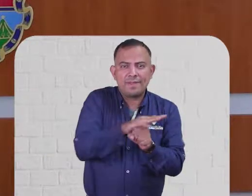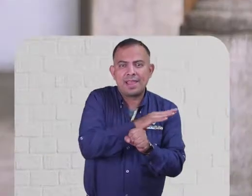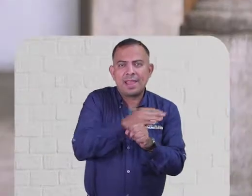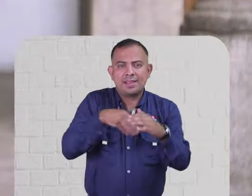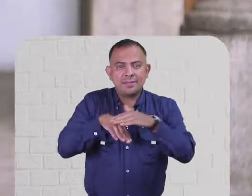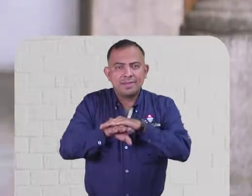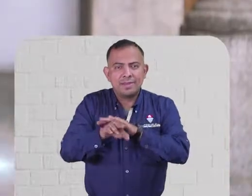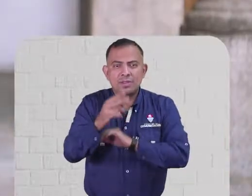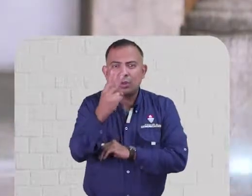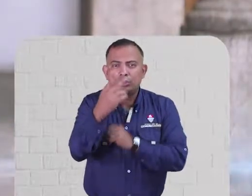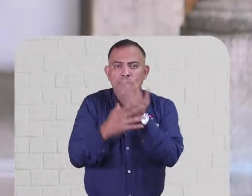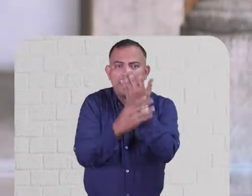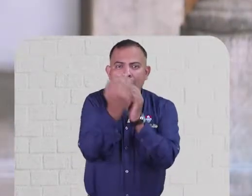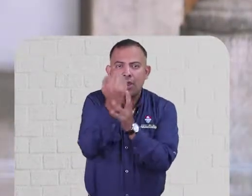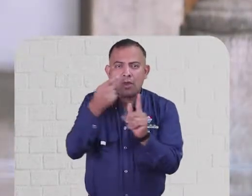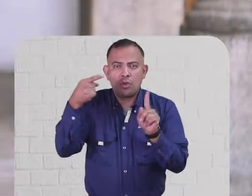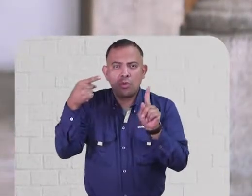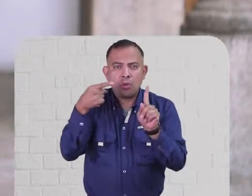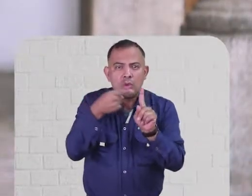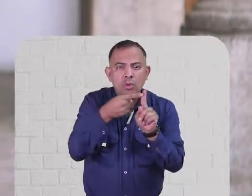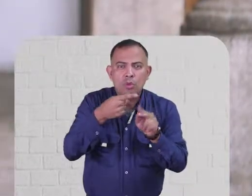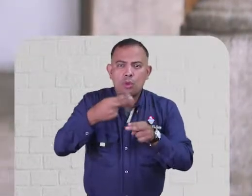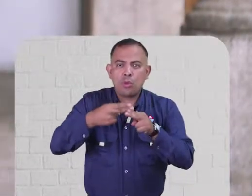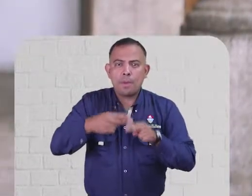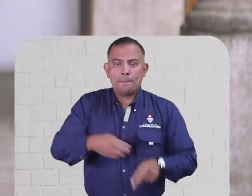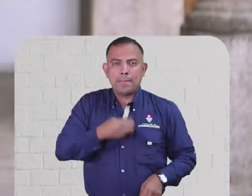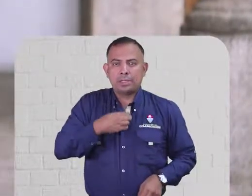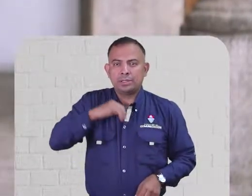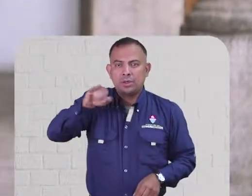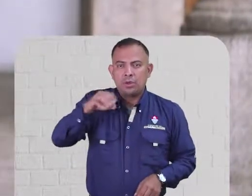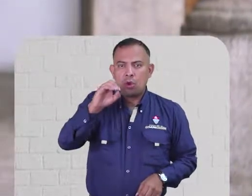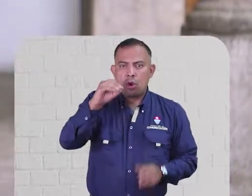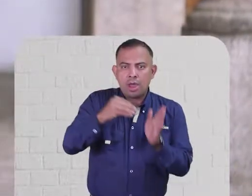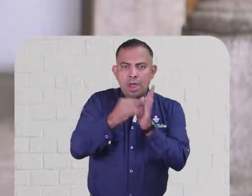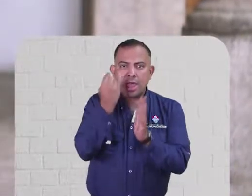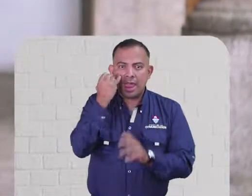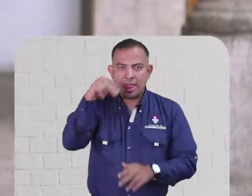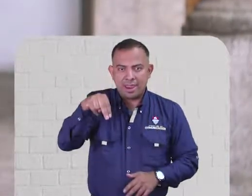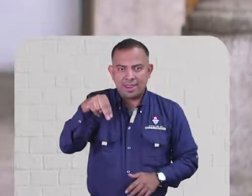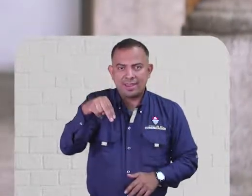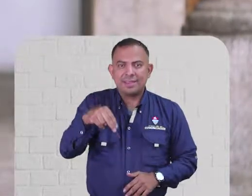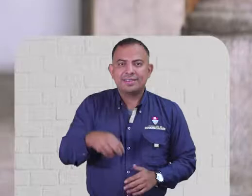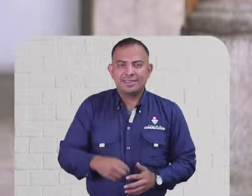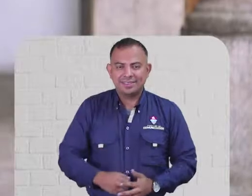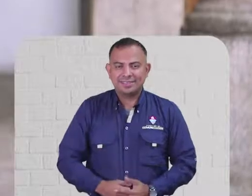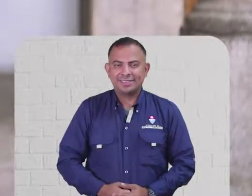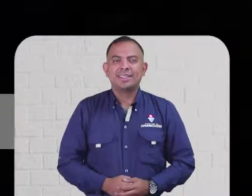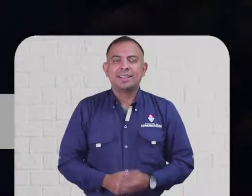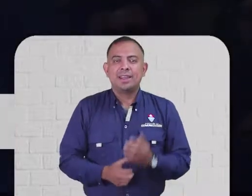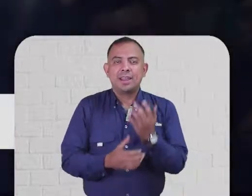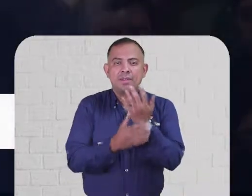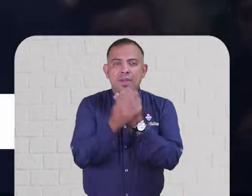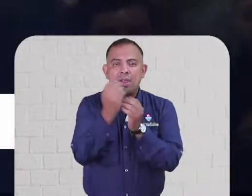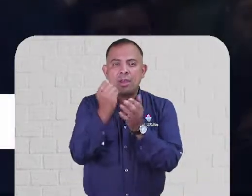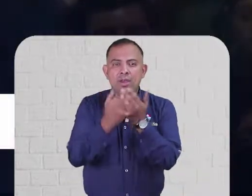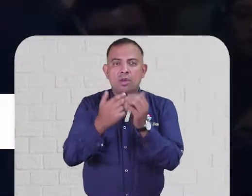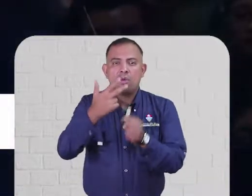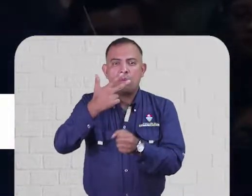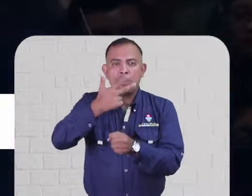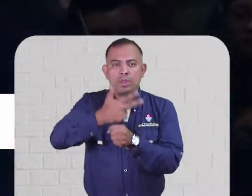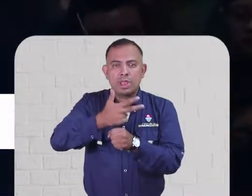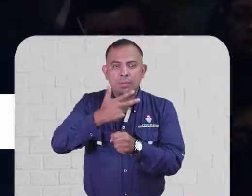independencia, se llevó a cabo el estreno de dos obras únicas en su tipo del maestro Joaquín Orellana. Las